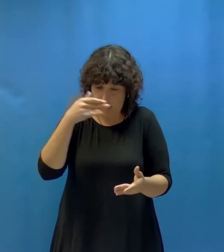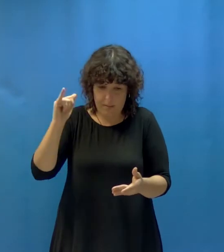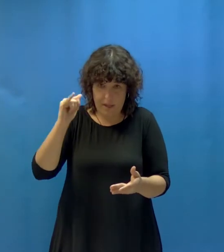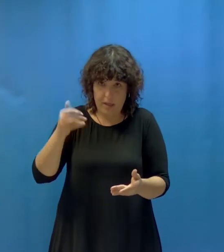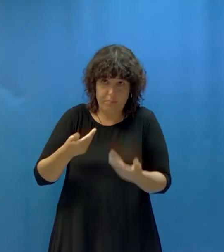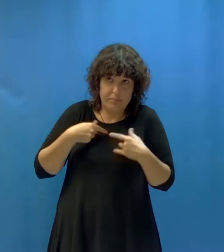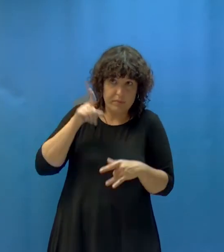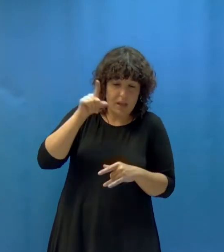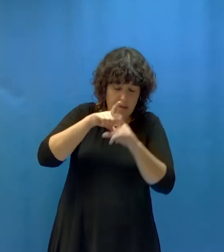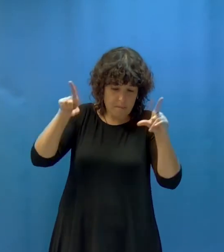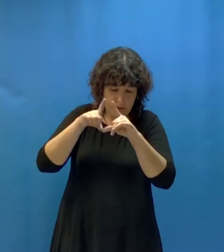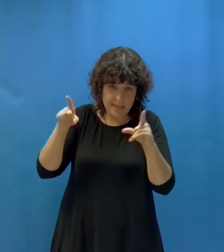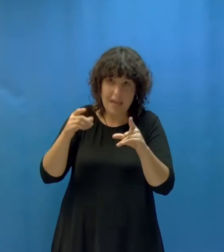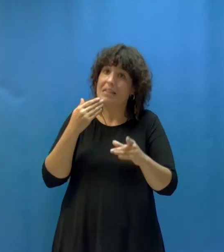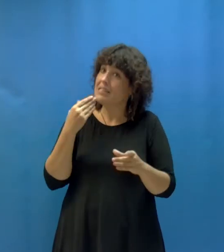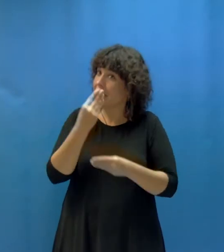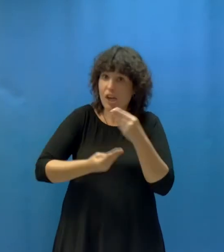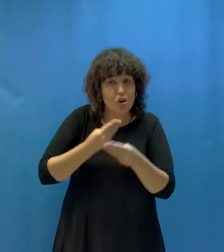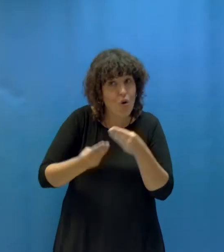eso no se sustanciara,